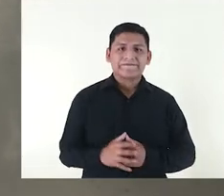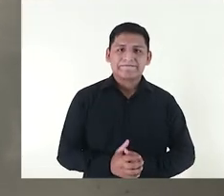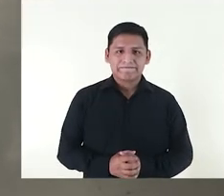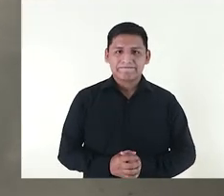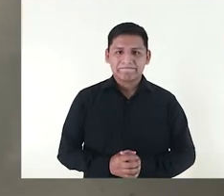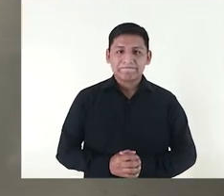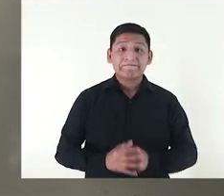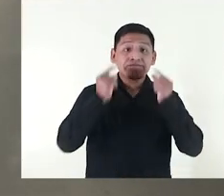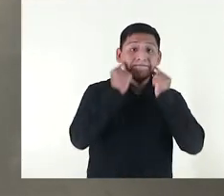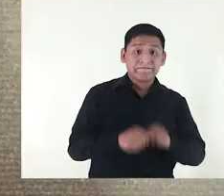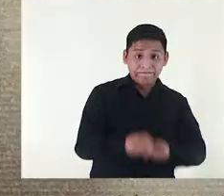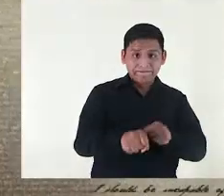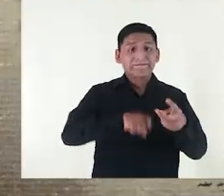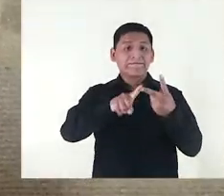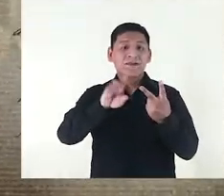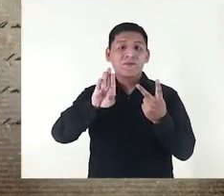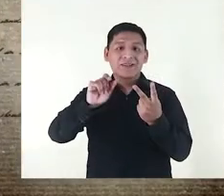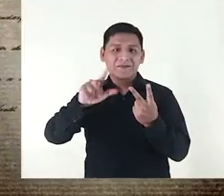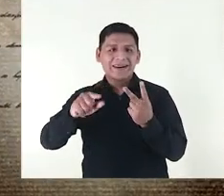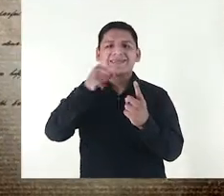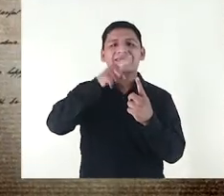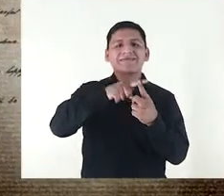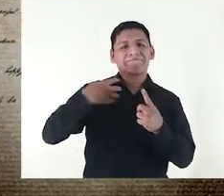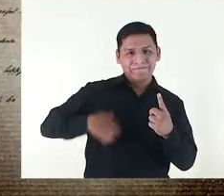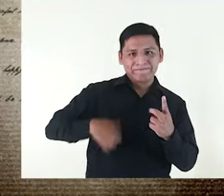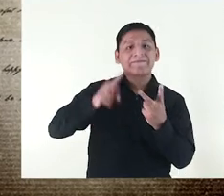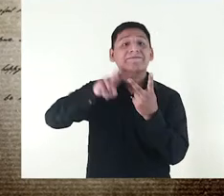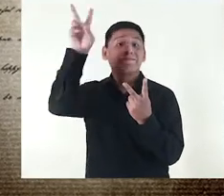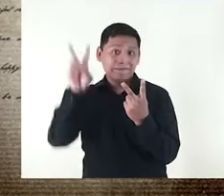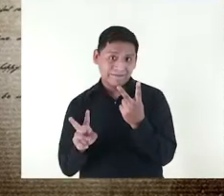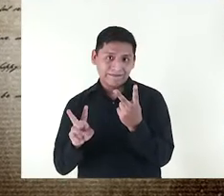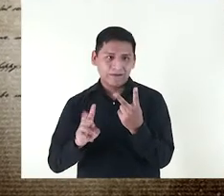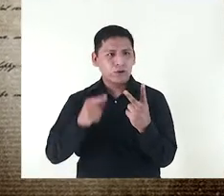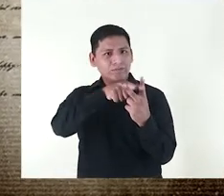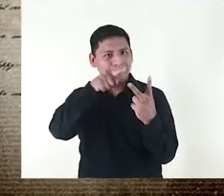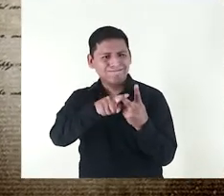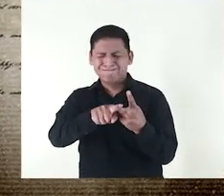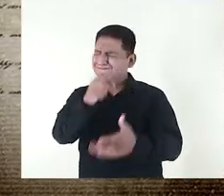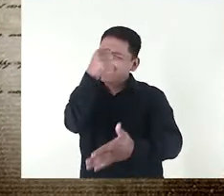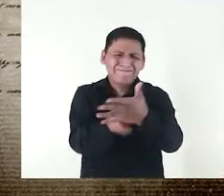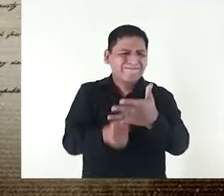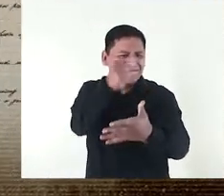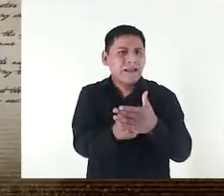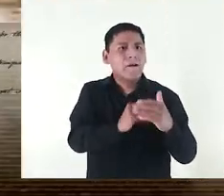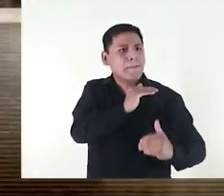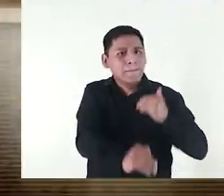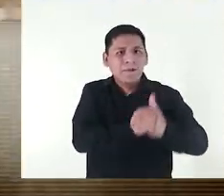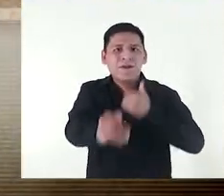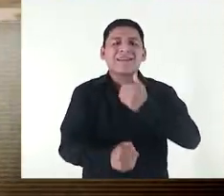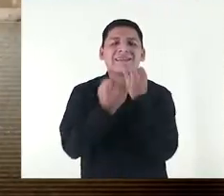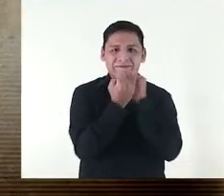Embajada Argentina. San Martín y Bolívar. Uno argentino y el otro venezolano. Los dos personajes